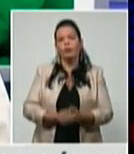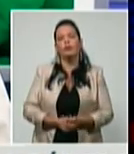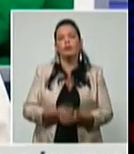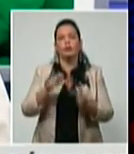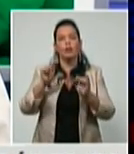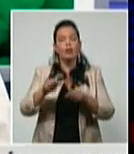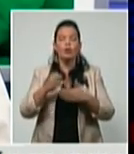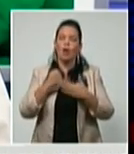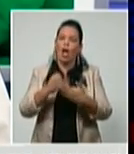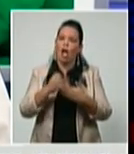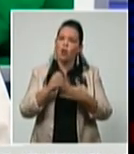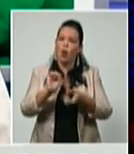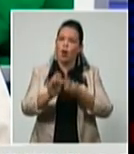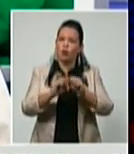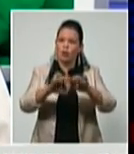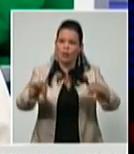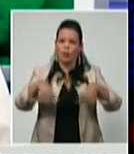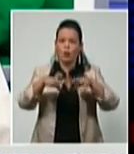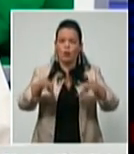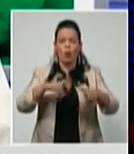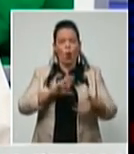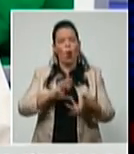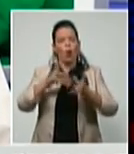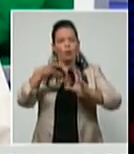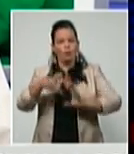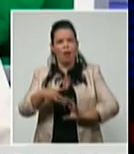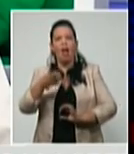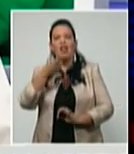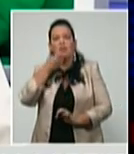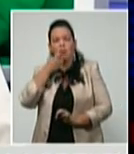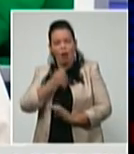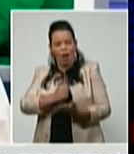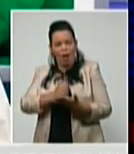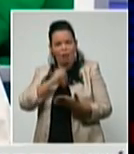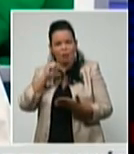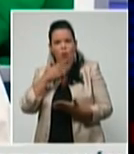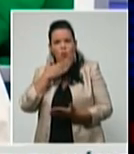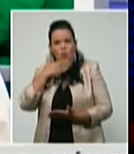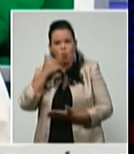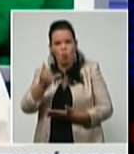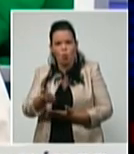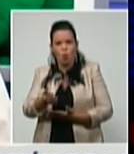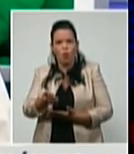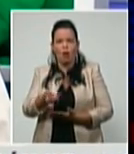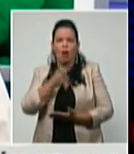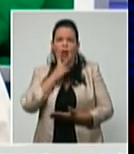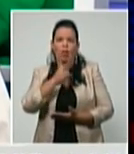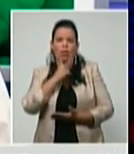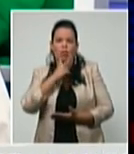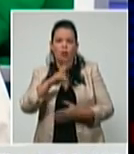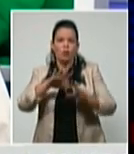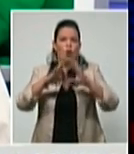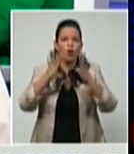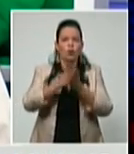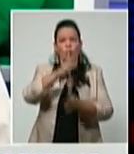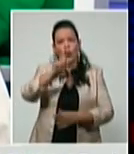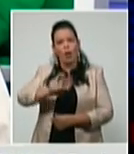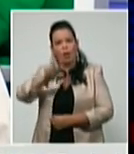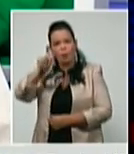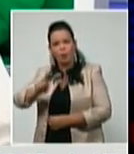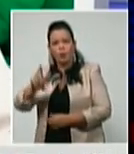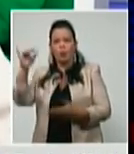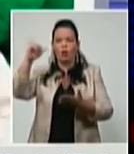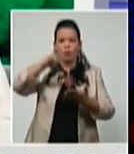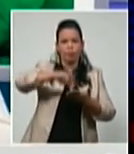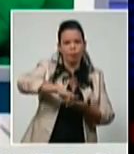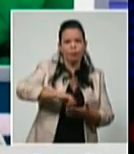tan compleja y garantizar el diagnóstico de los casos que arriben a nuestro país, el pesquisaje que